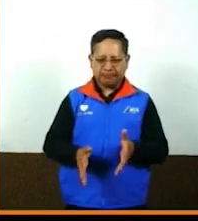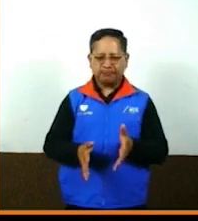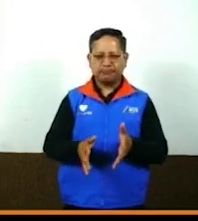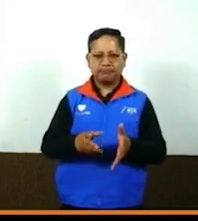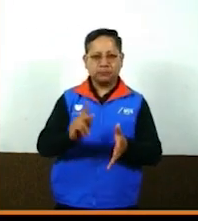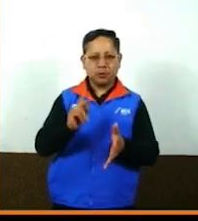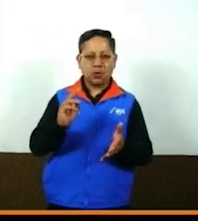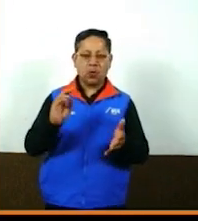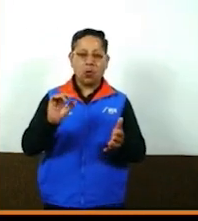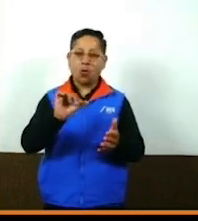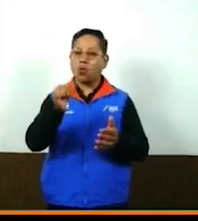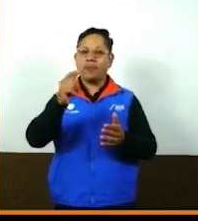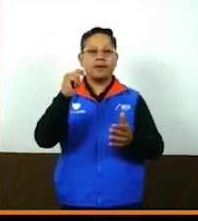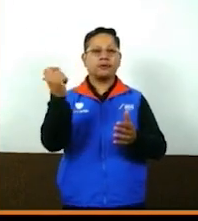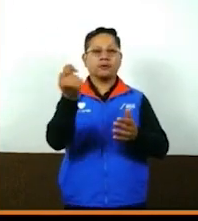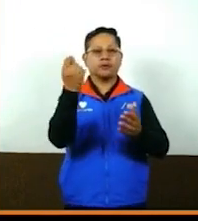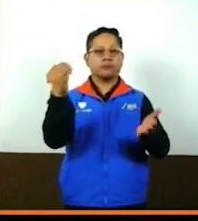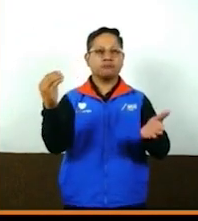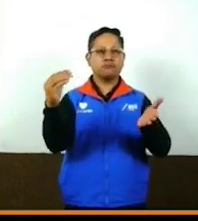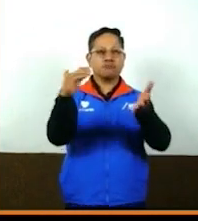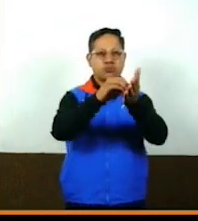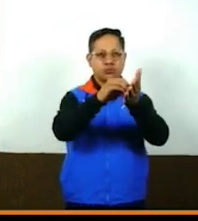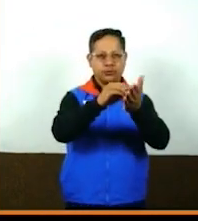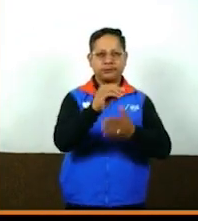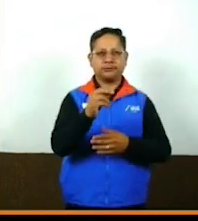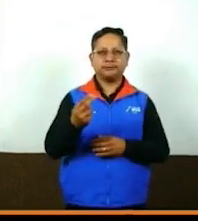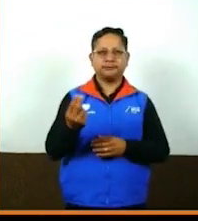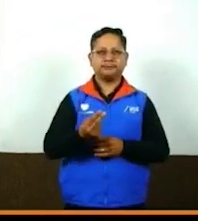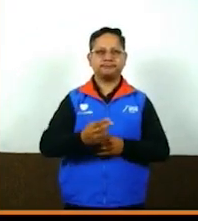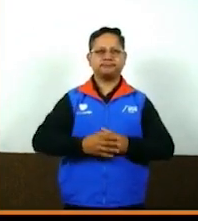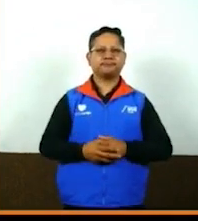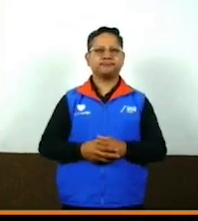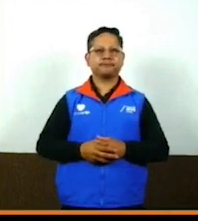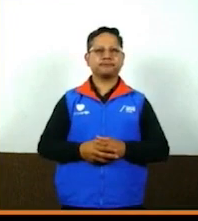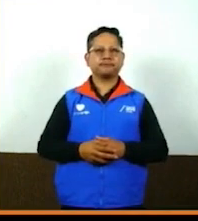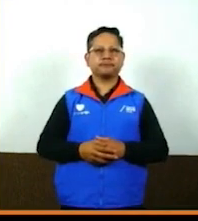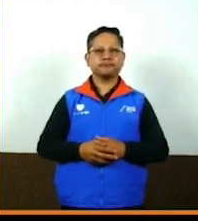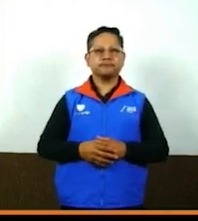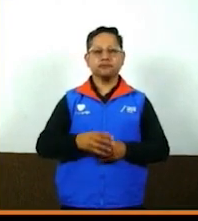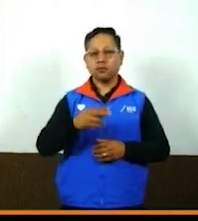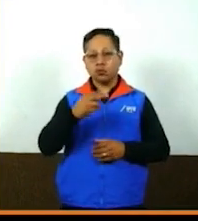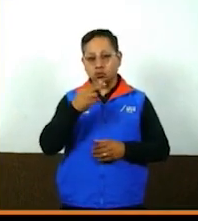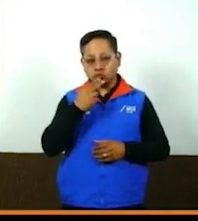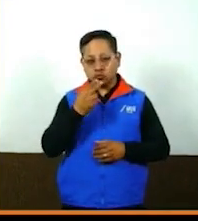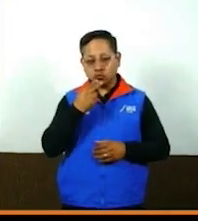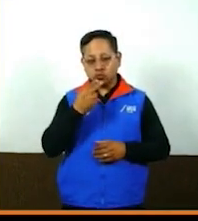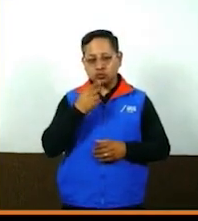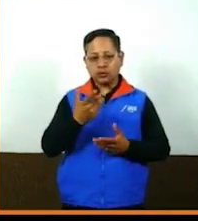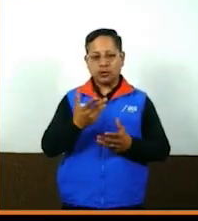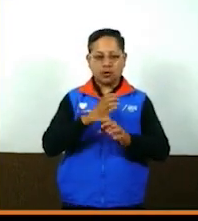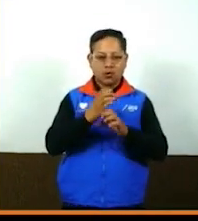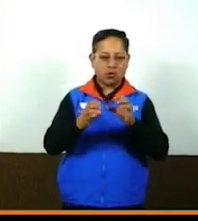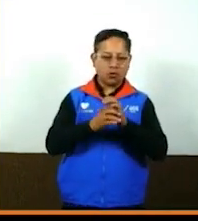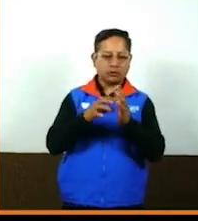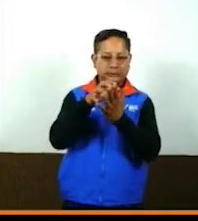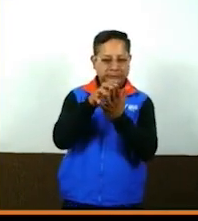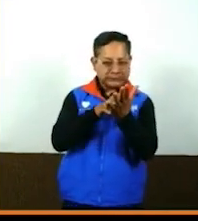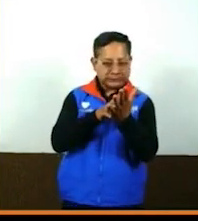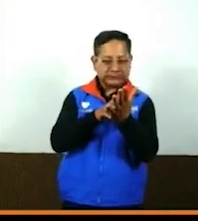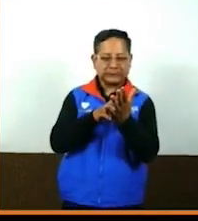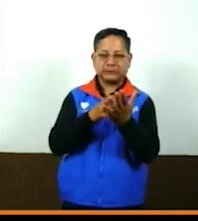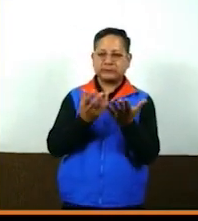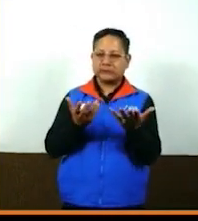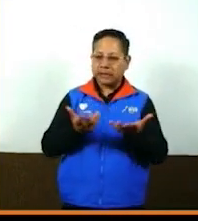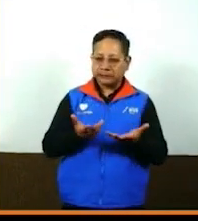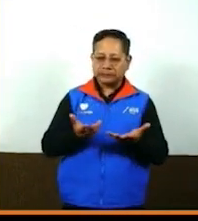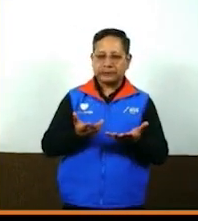y implementar otras tecnologías que nos permitan cerrar esa parte. El uso eficiente de los recursos también, desde la manera productiva,